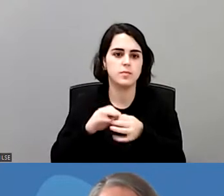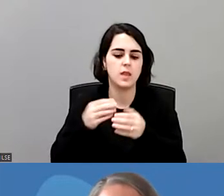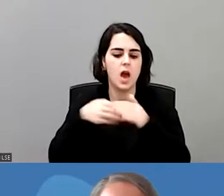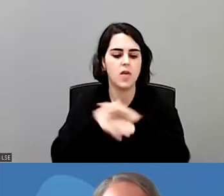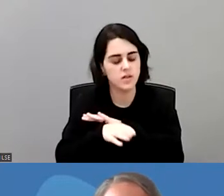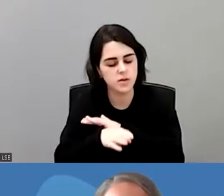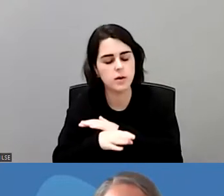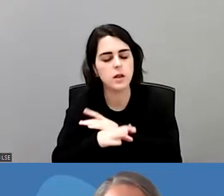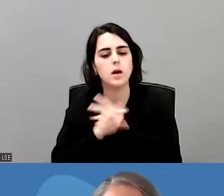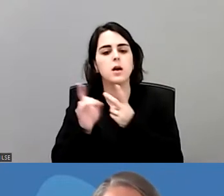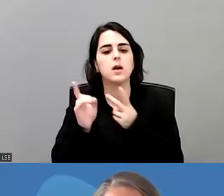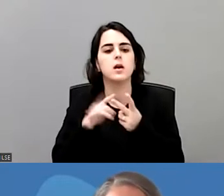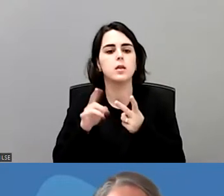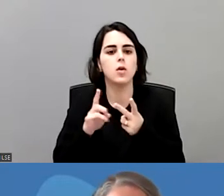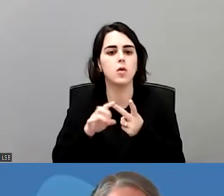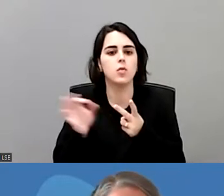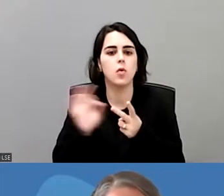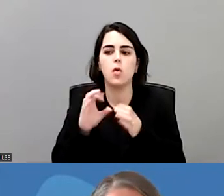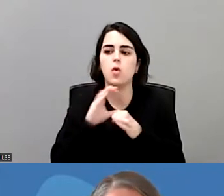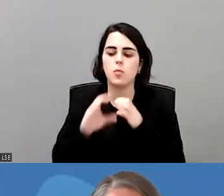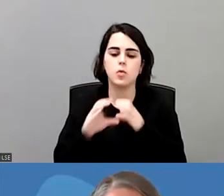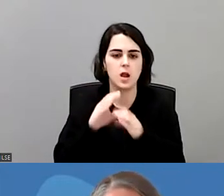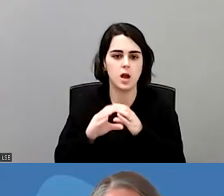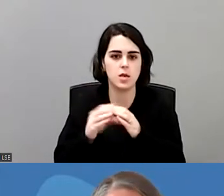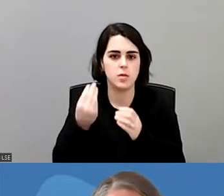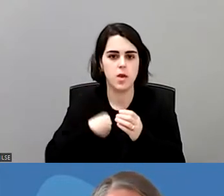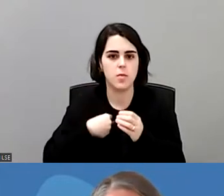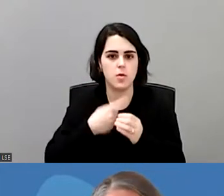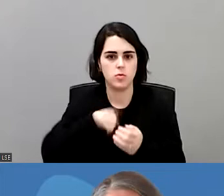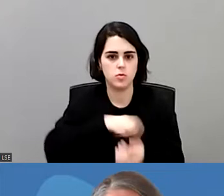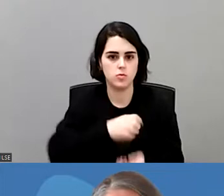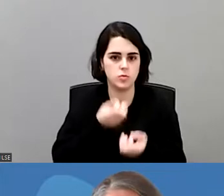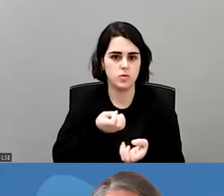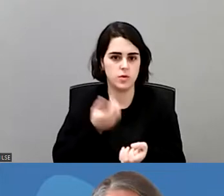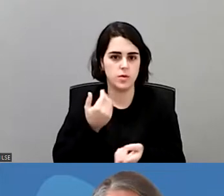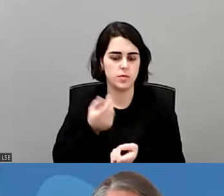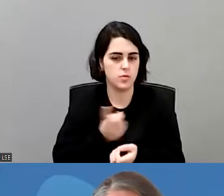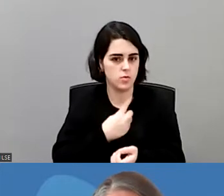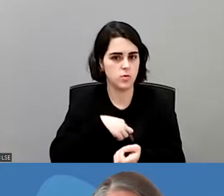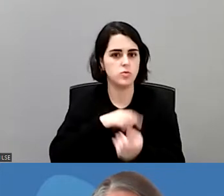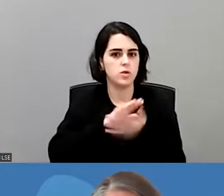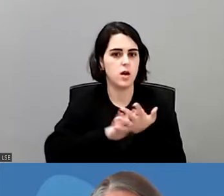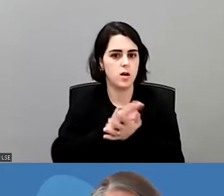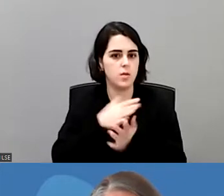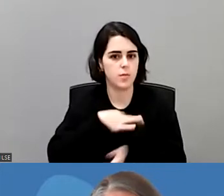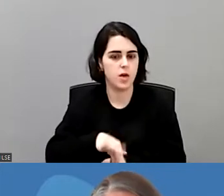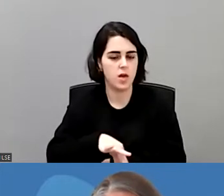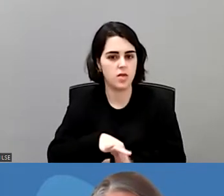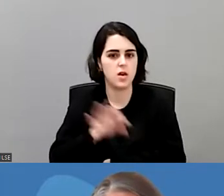accesibilidad como comunicación que hemos estado comentando, pues podemos hablar...